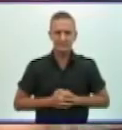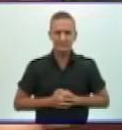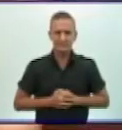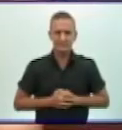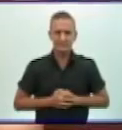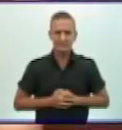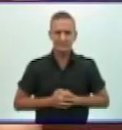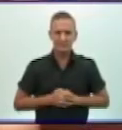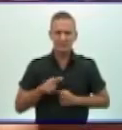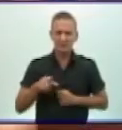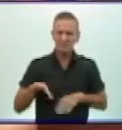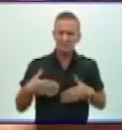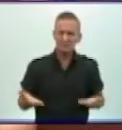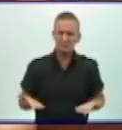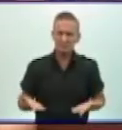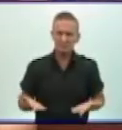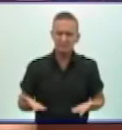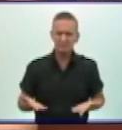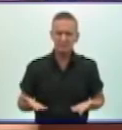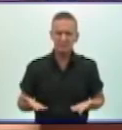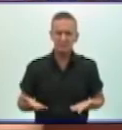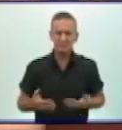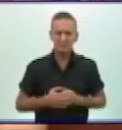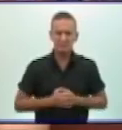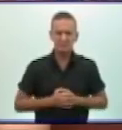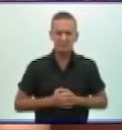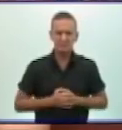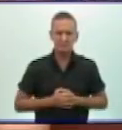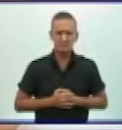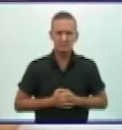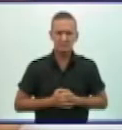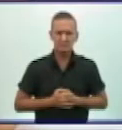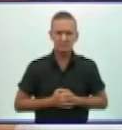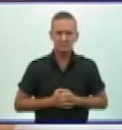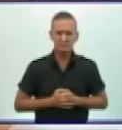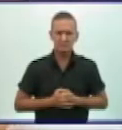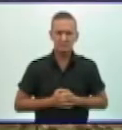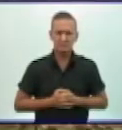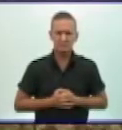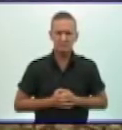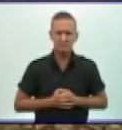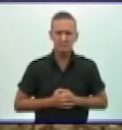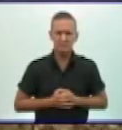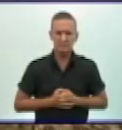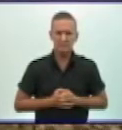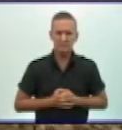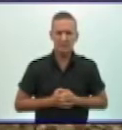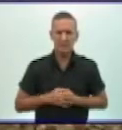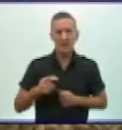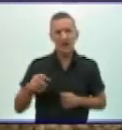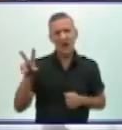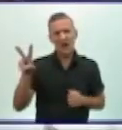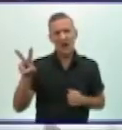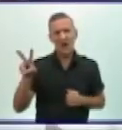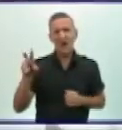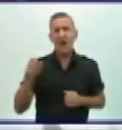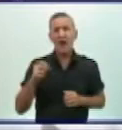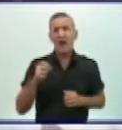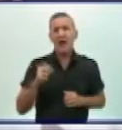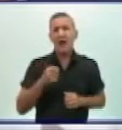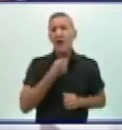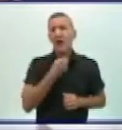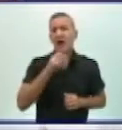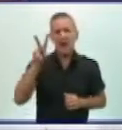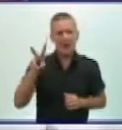¿Qué te pasa, Karina? Me dieron R del componente educativo. Dice que por falta de participación. Yo te lo